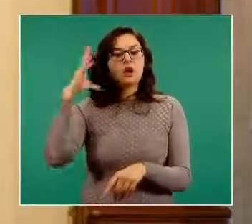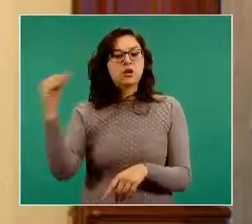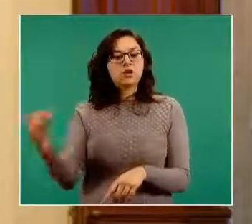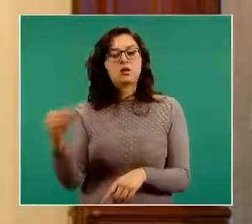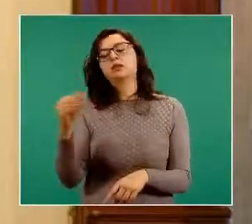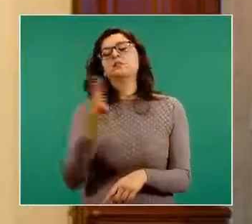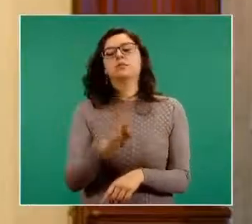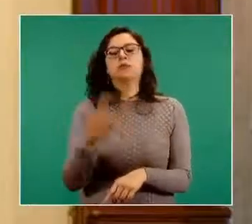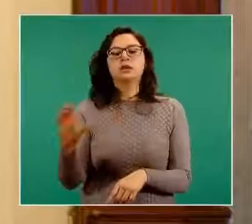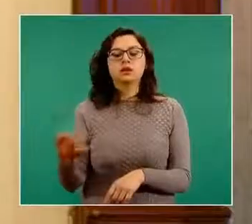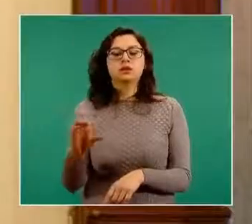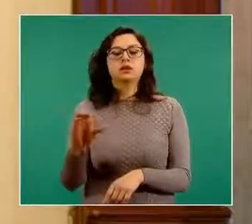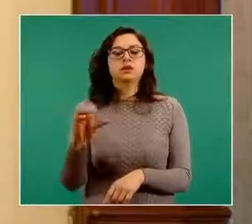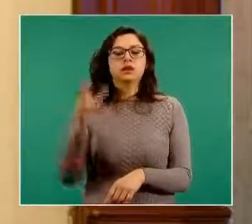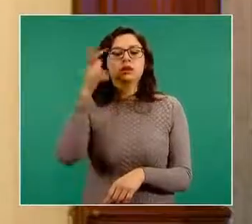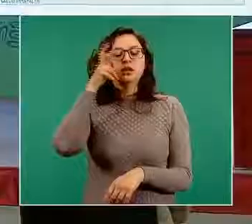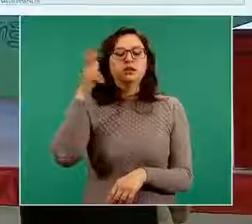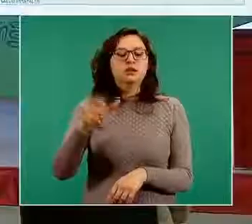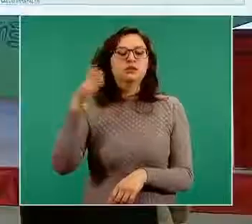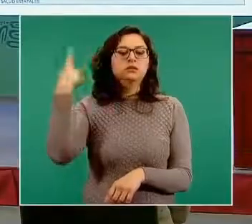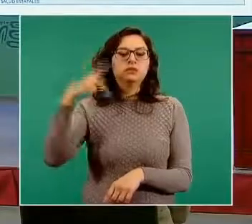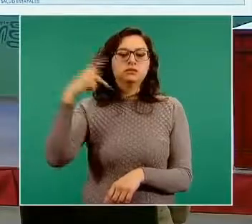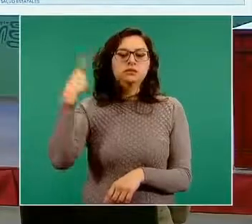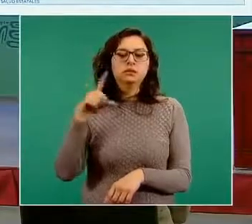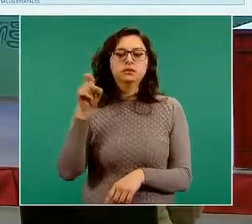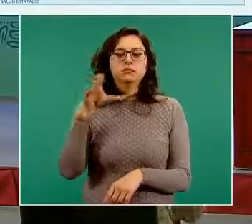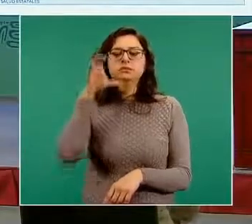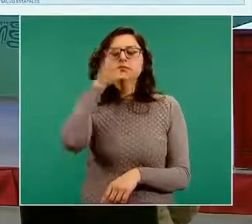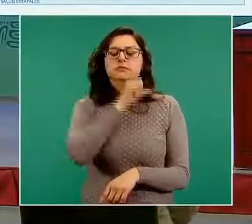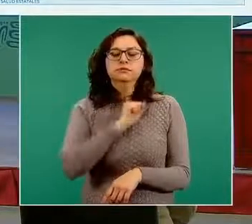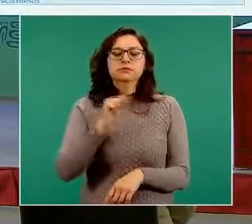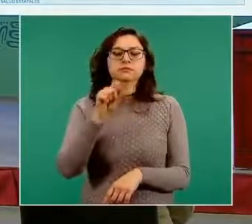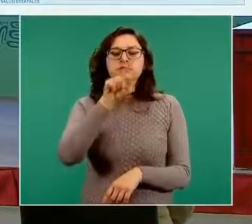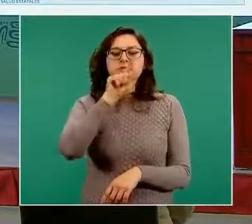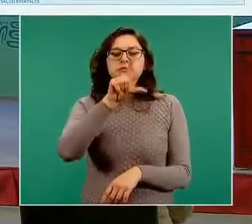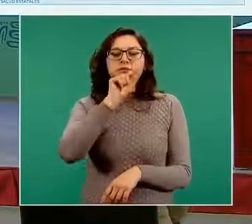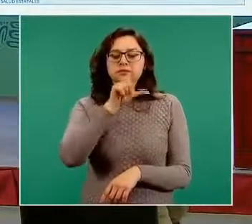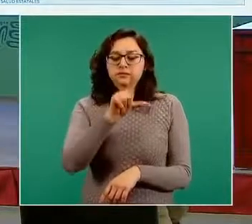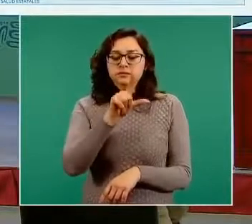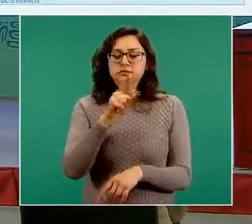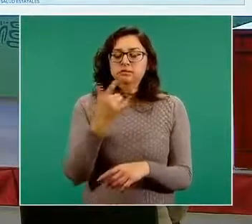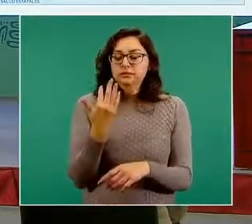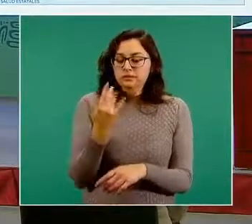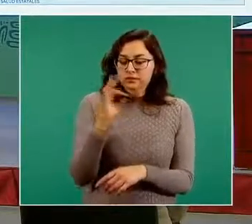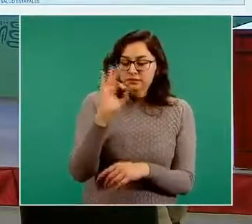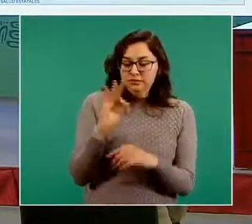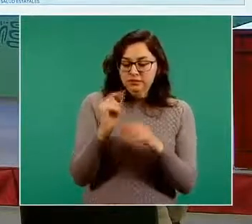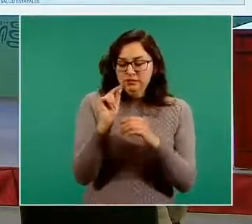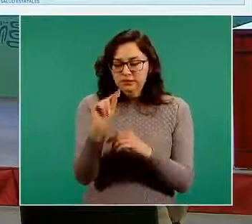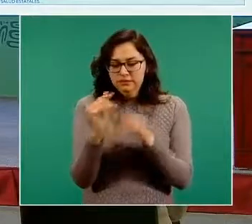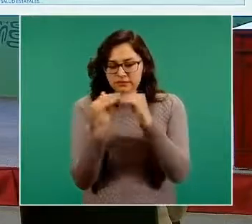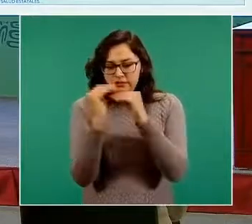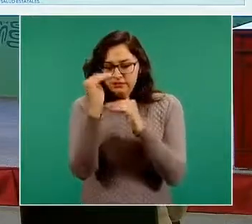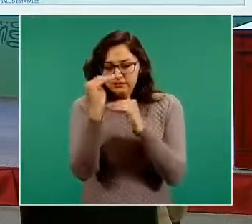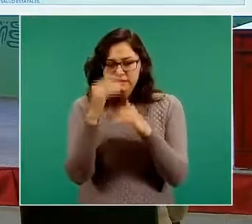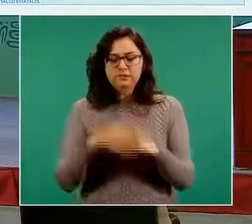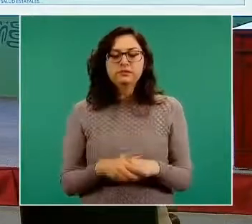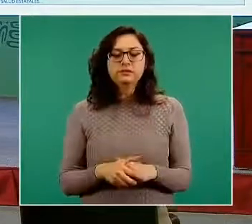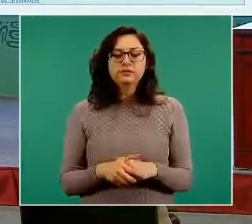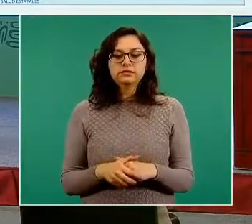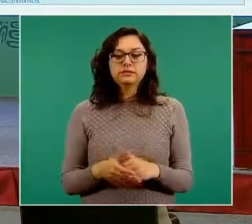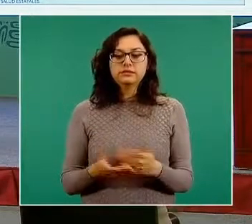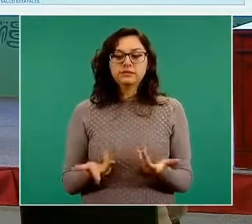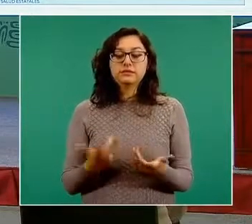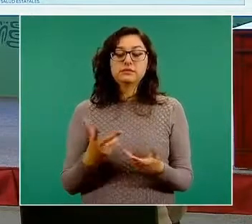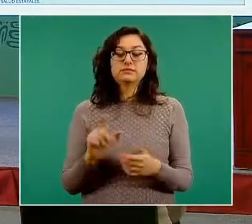Hidalgo y Puebla, Aguascalientes y Jalisco prácticamente apenas superando esa mitad de camas ocupadas. La gran